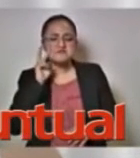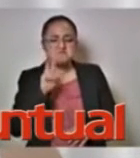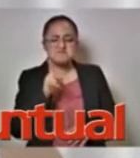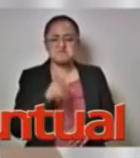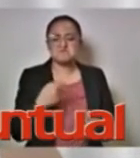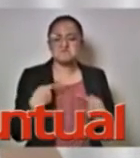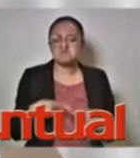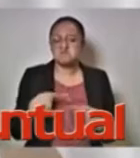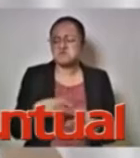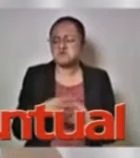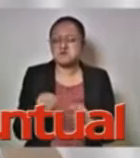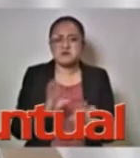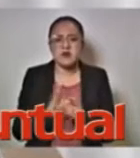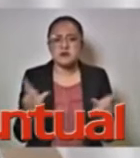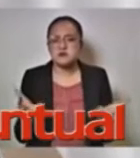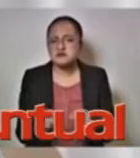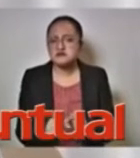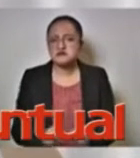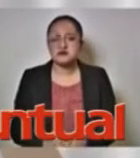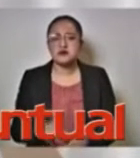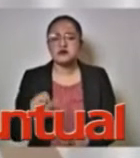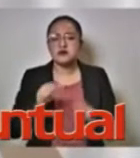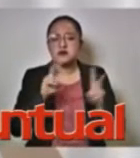y el otro tema cuál es